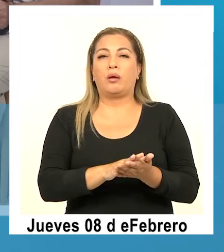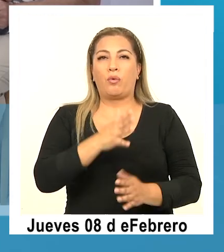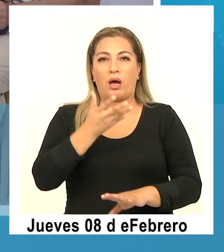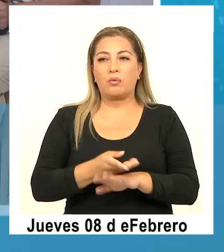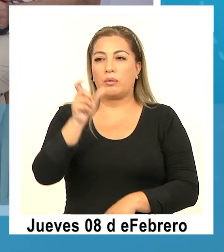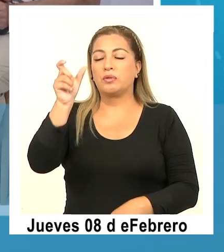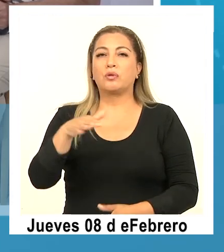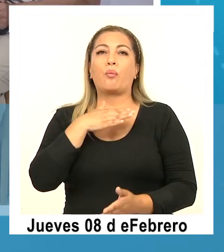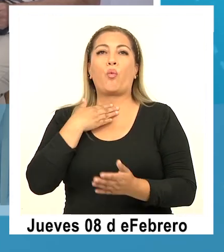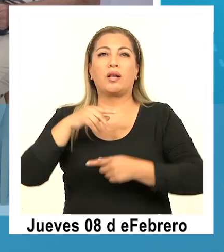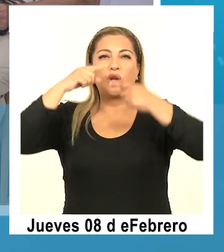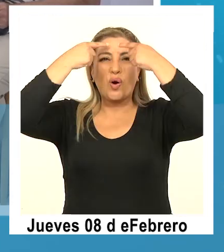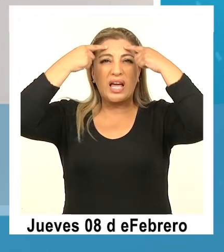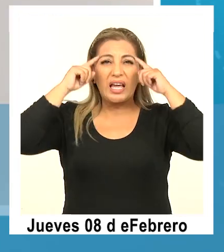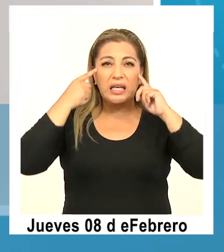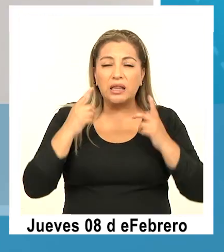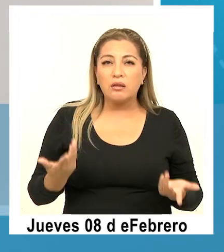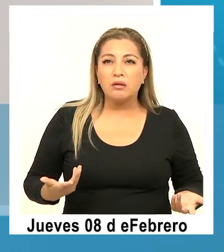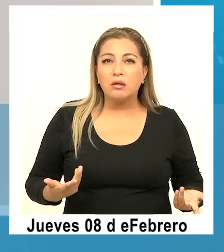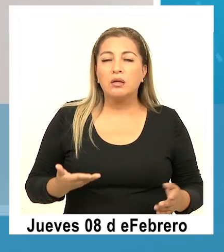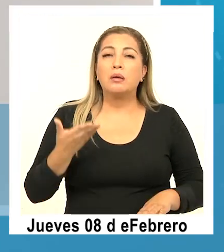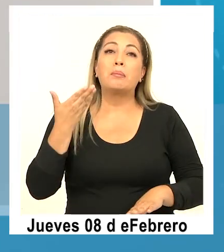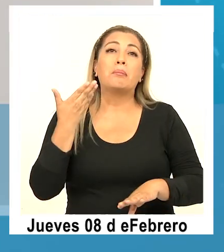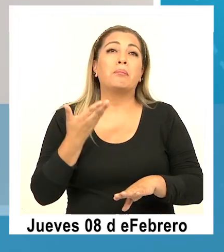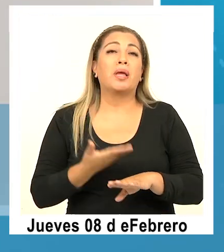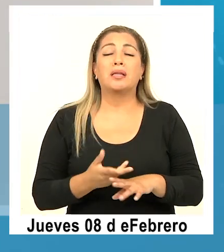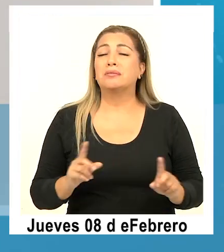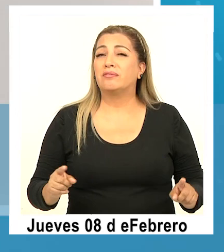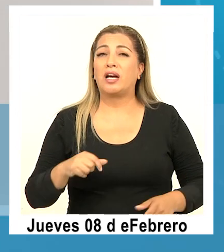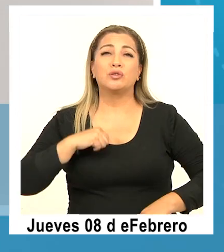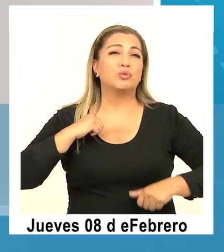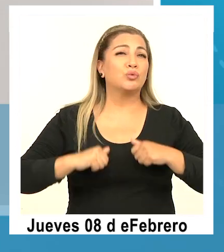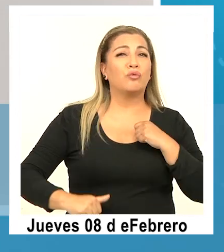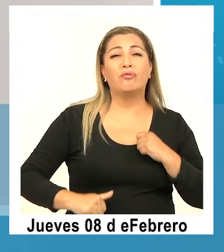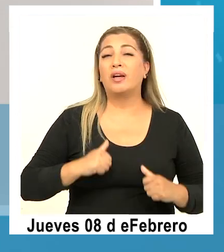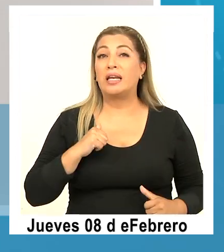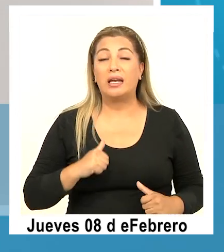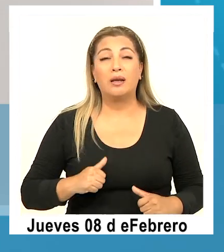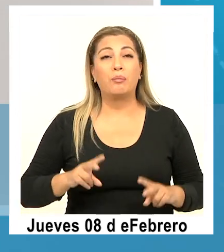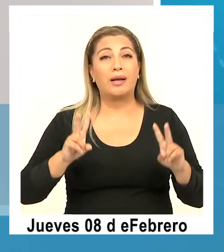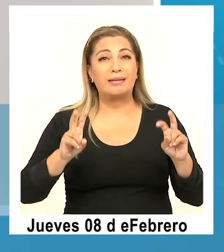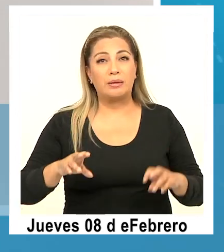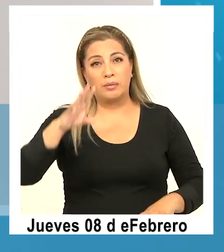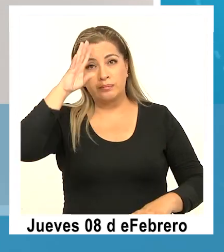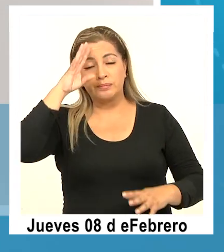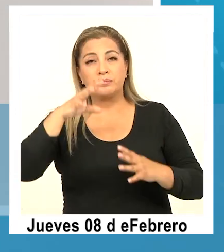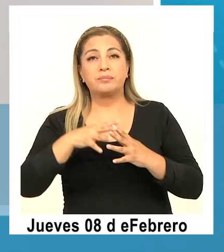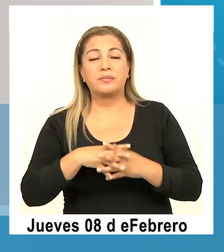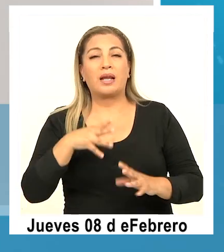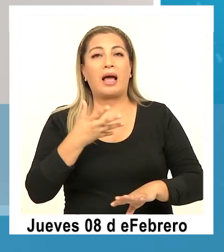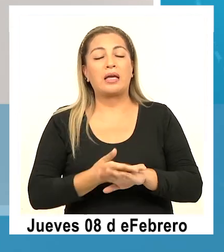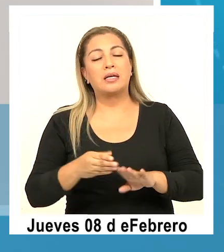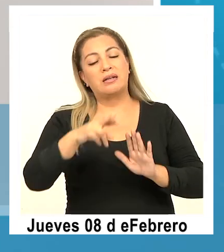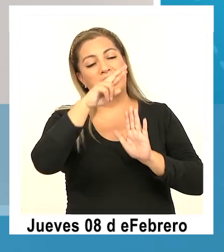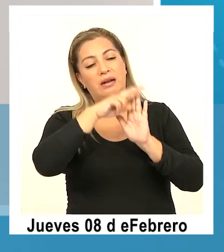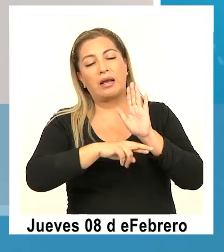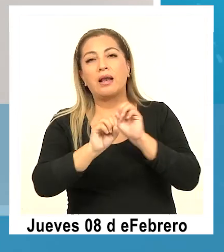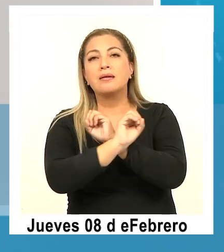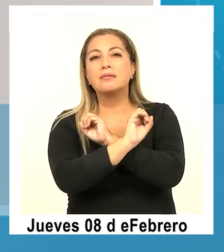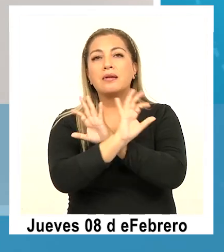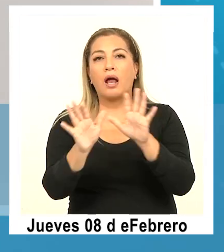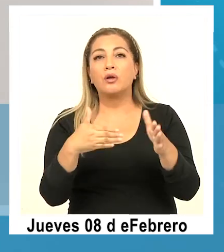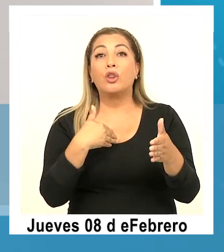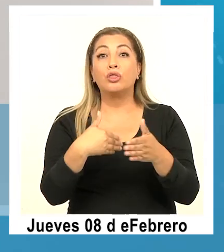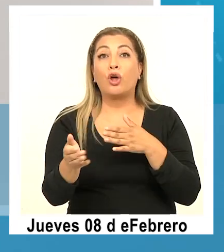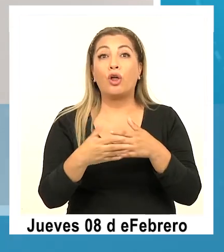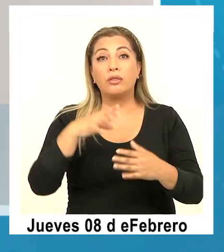hay un herido, y van a pedir las penas del infierno contra esos militares. Entonces nosotros tenemos que tener reglas muy claras de dónde